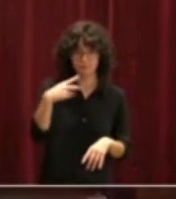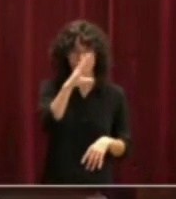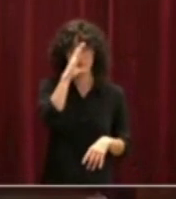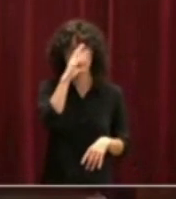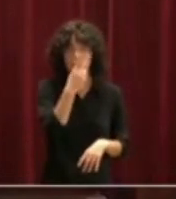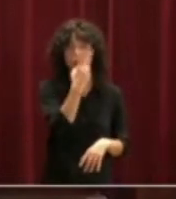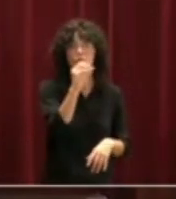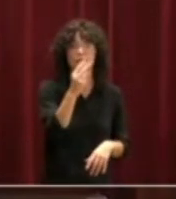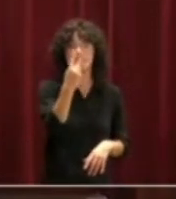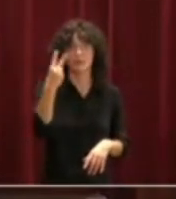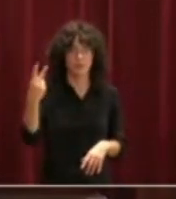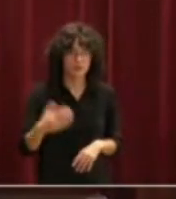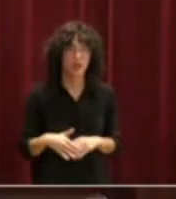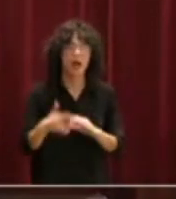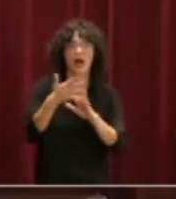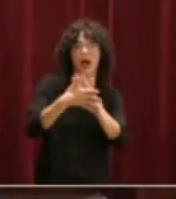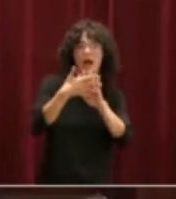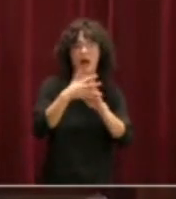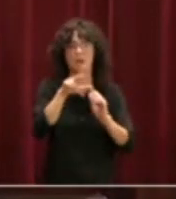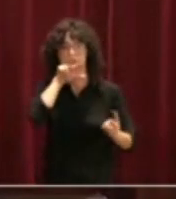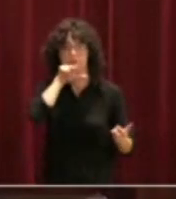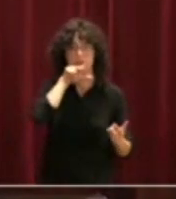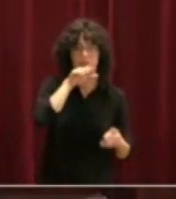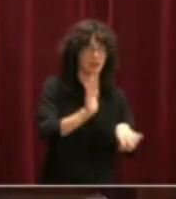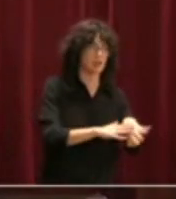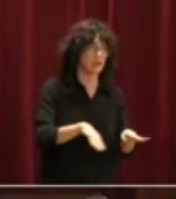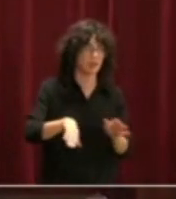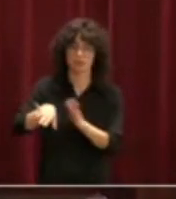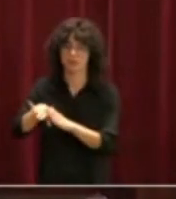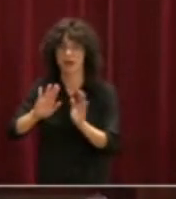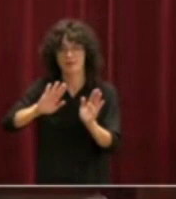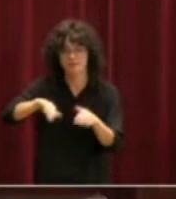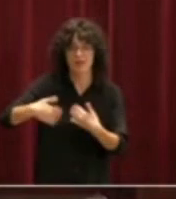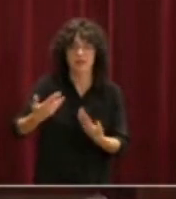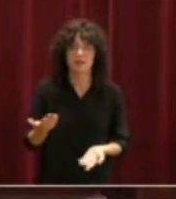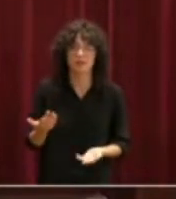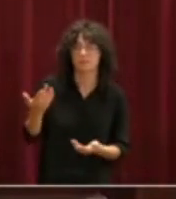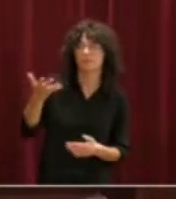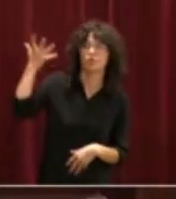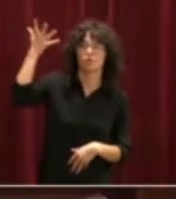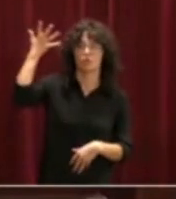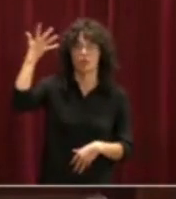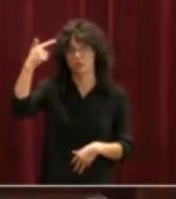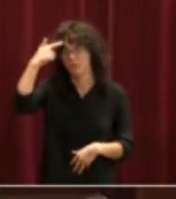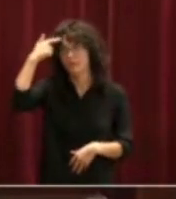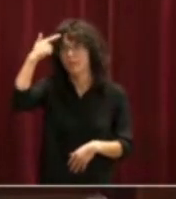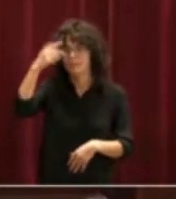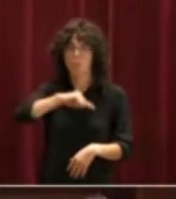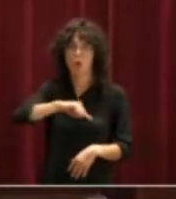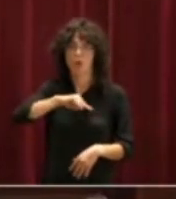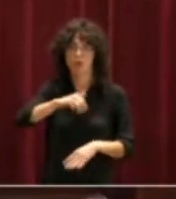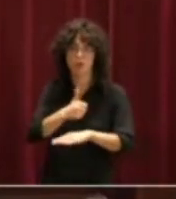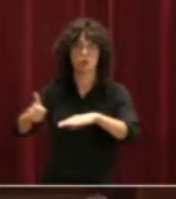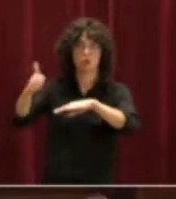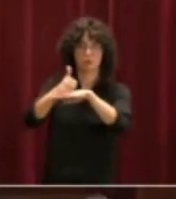conozcáis la izquierda y la derecha claro usted está por encima de todo su superioridad moral la suya la de mes por menorca están por